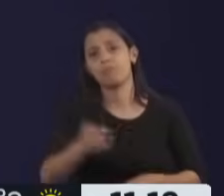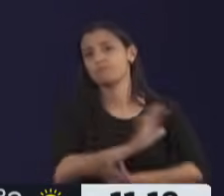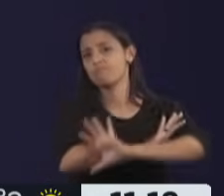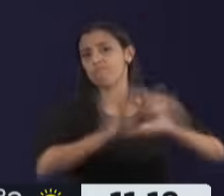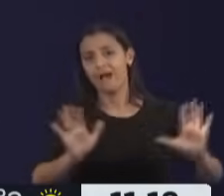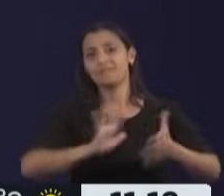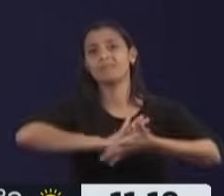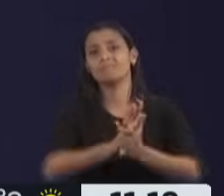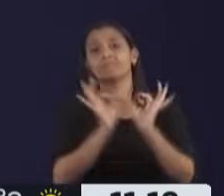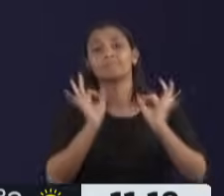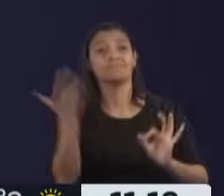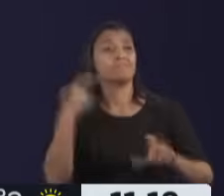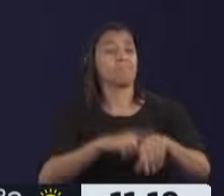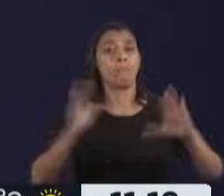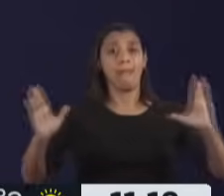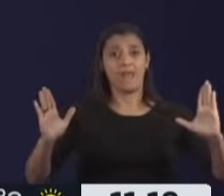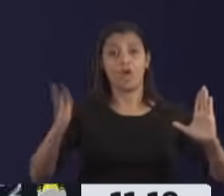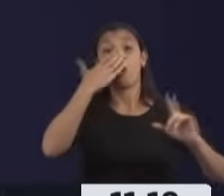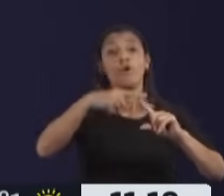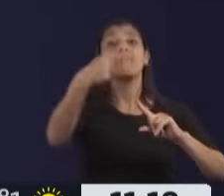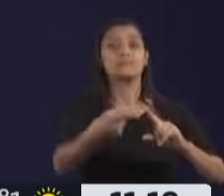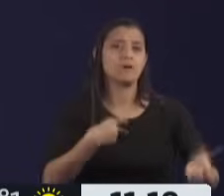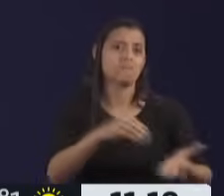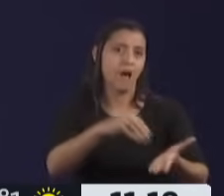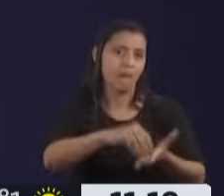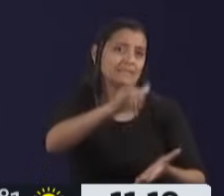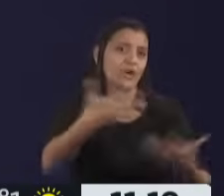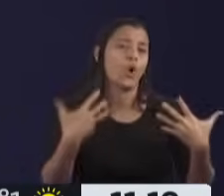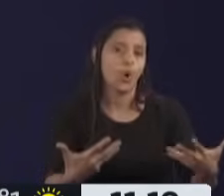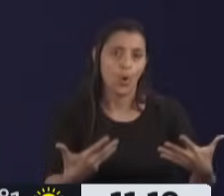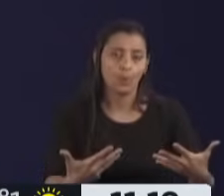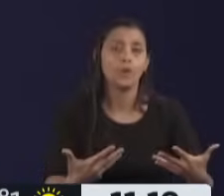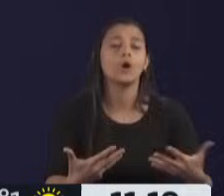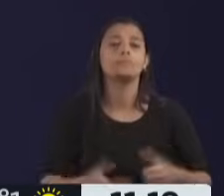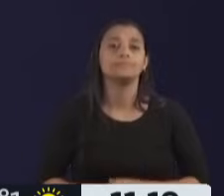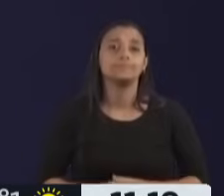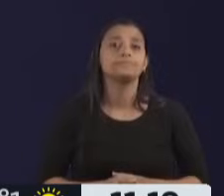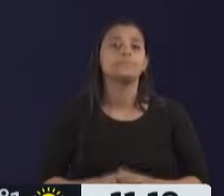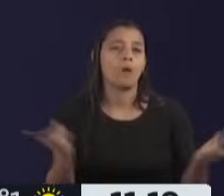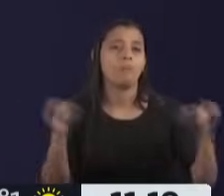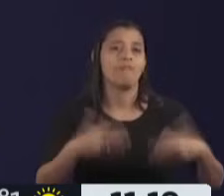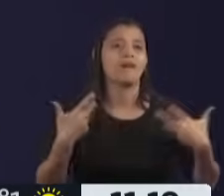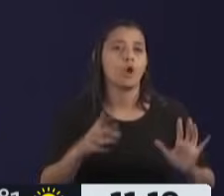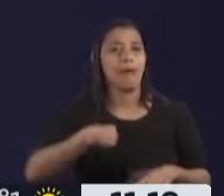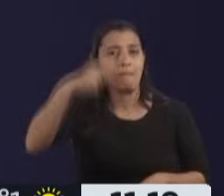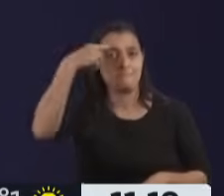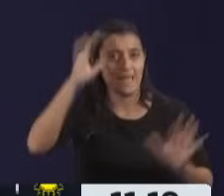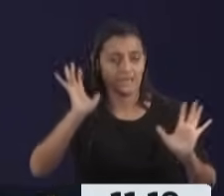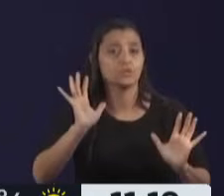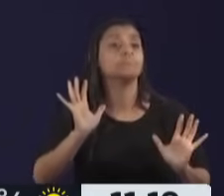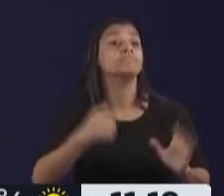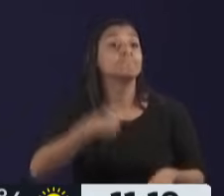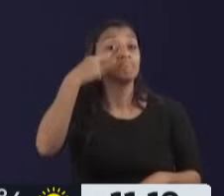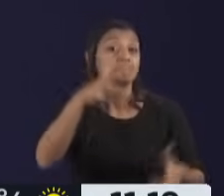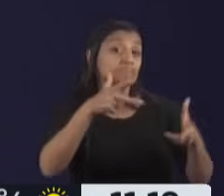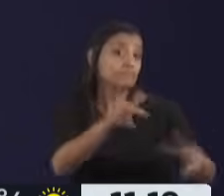definitivamente. Ese periodo adeudado, después por supuesto el resto va a quedar prontamente normalizado. Así que no debería